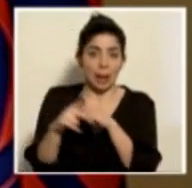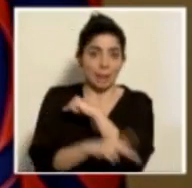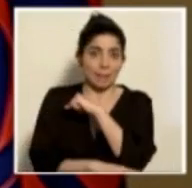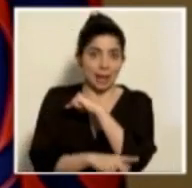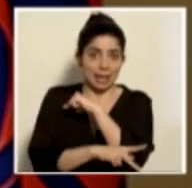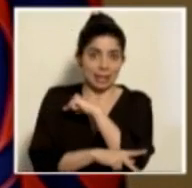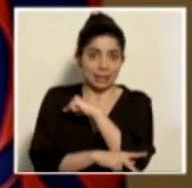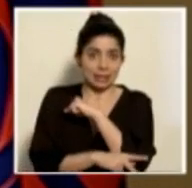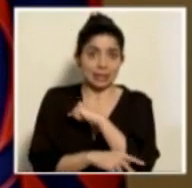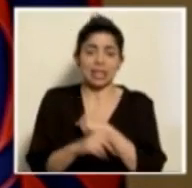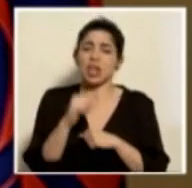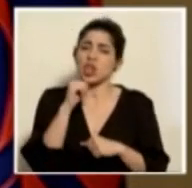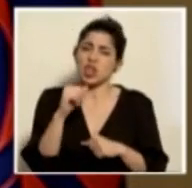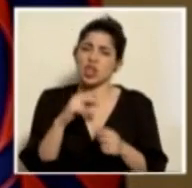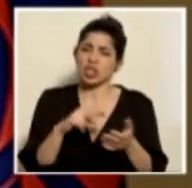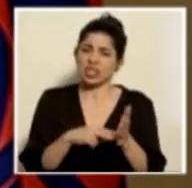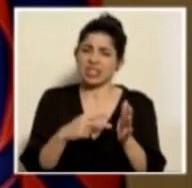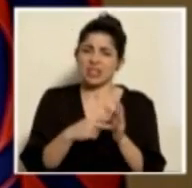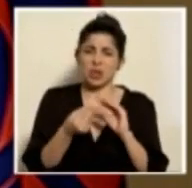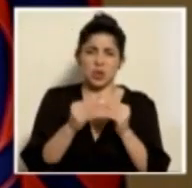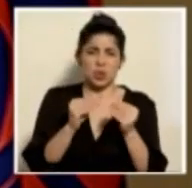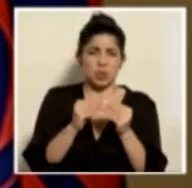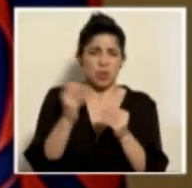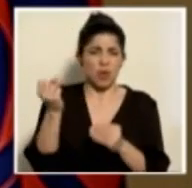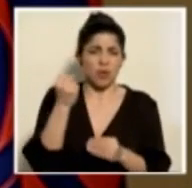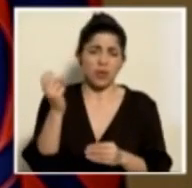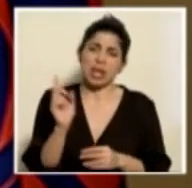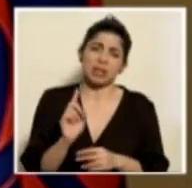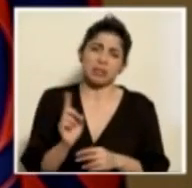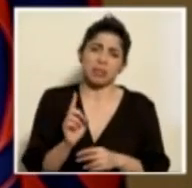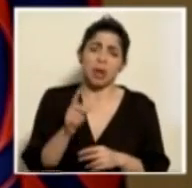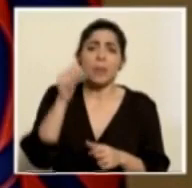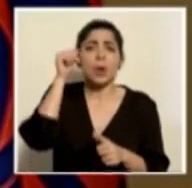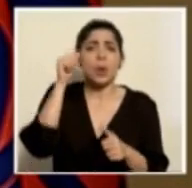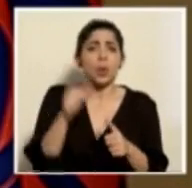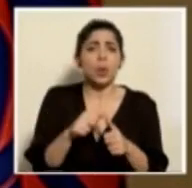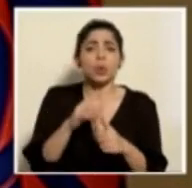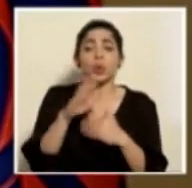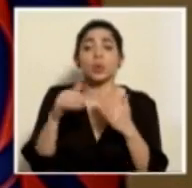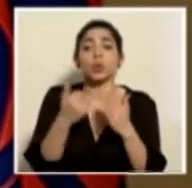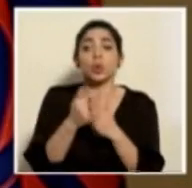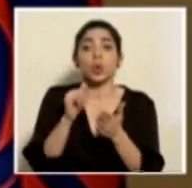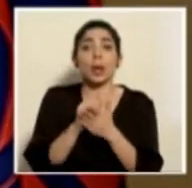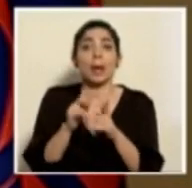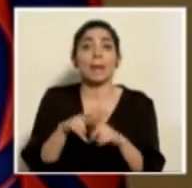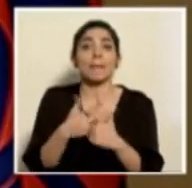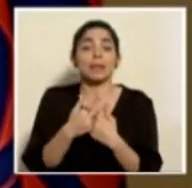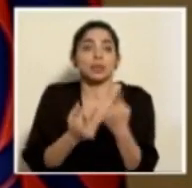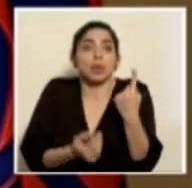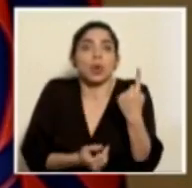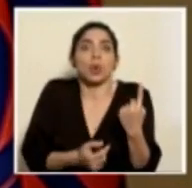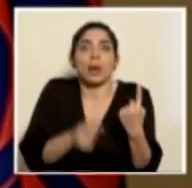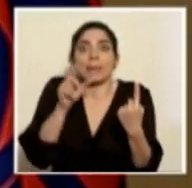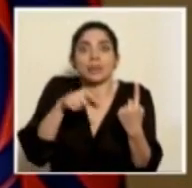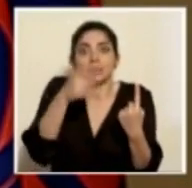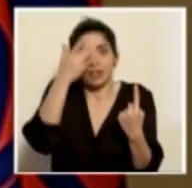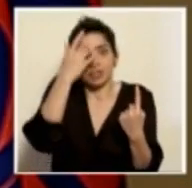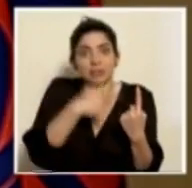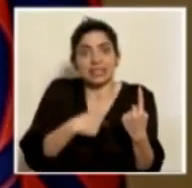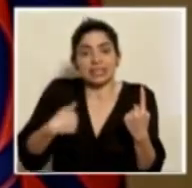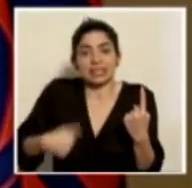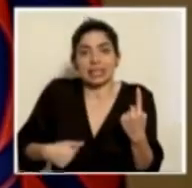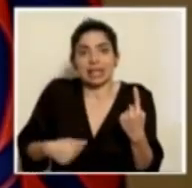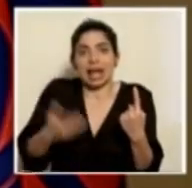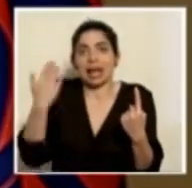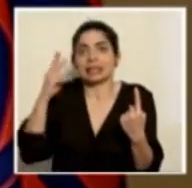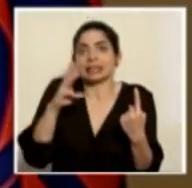país. Y no tiene que ser grandes números, porque recordemos, todo esto empezó con un solo caso en China,